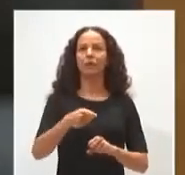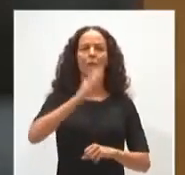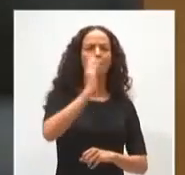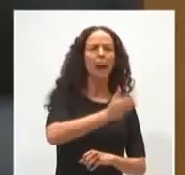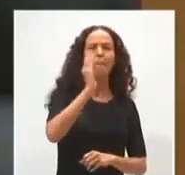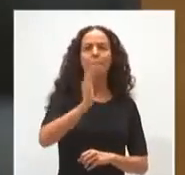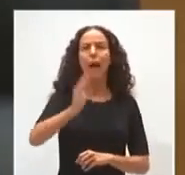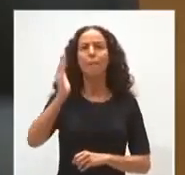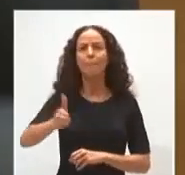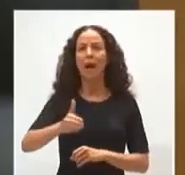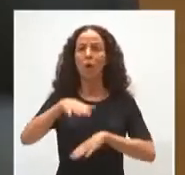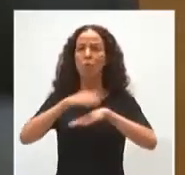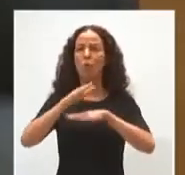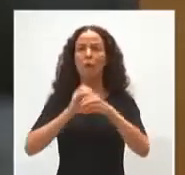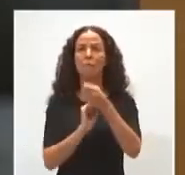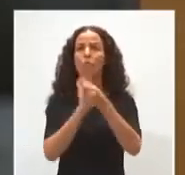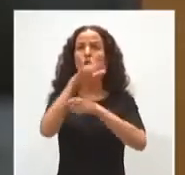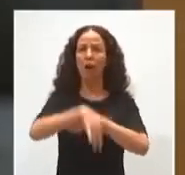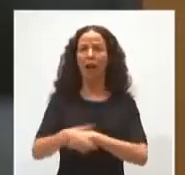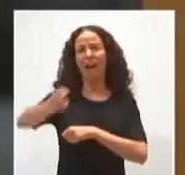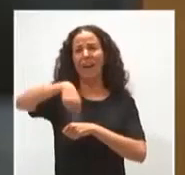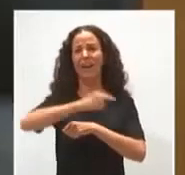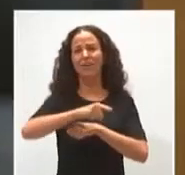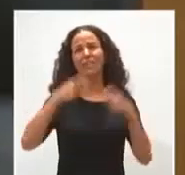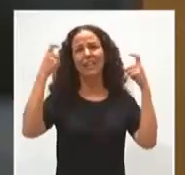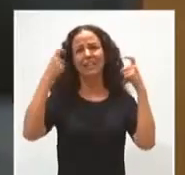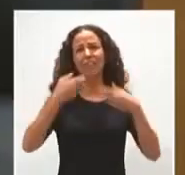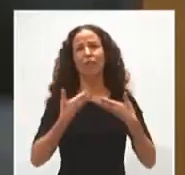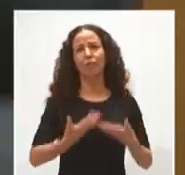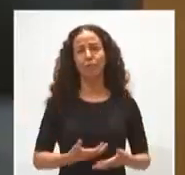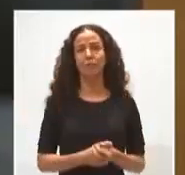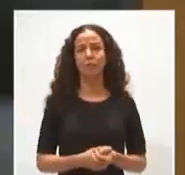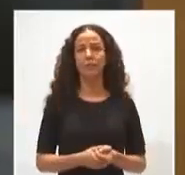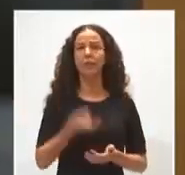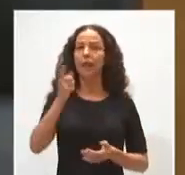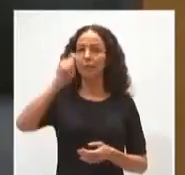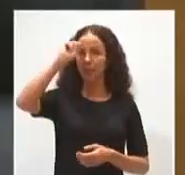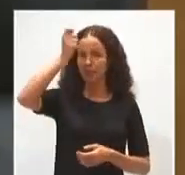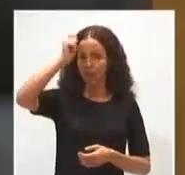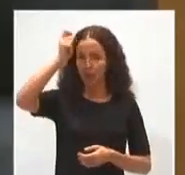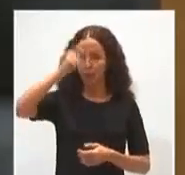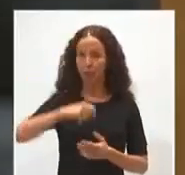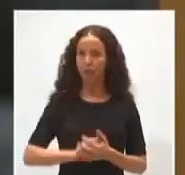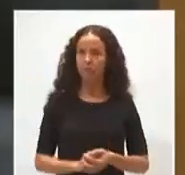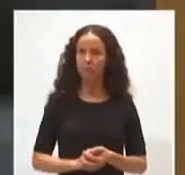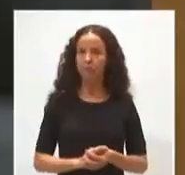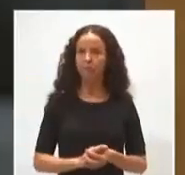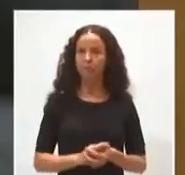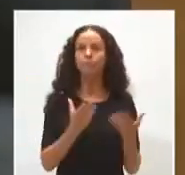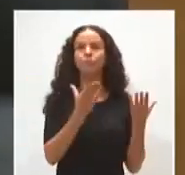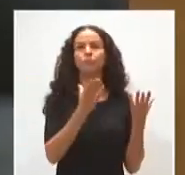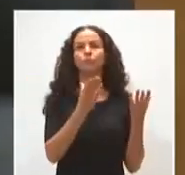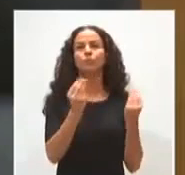este este volcán también saludando a la gran cantidad de